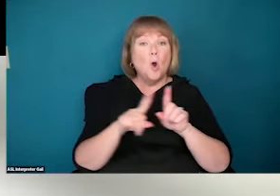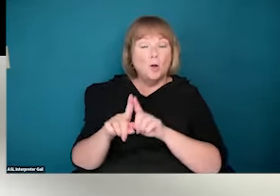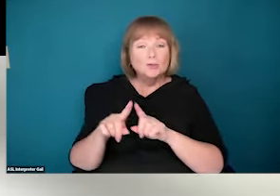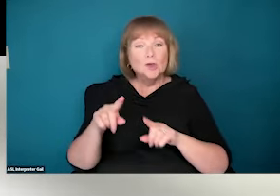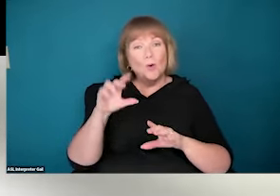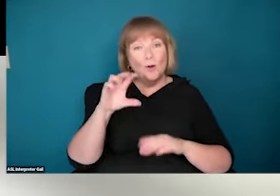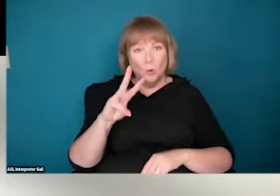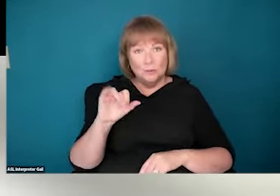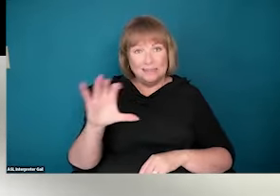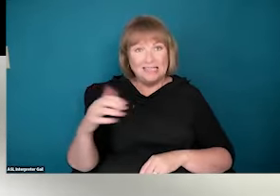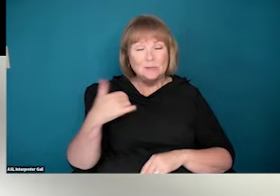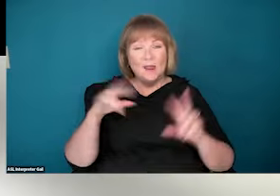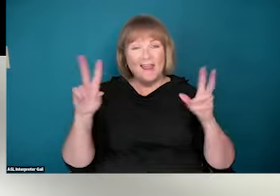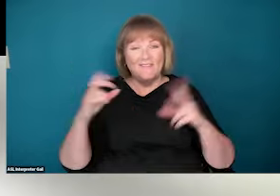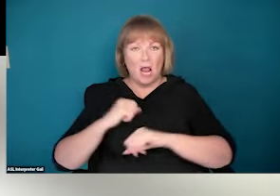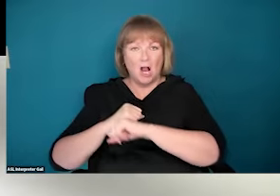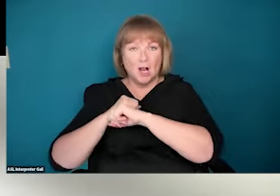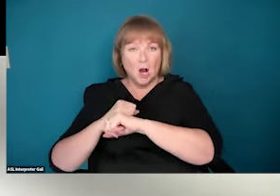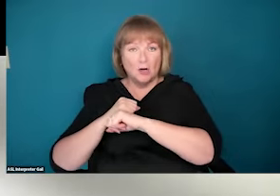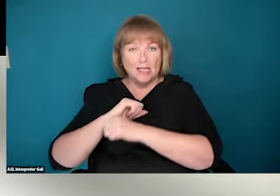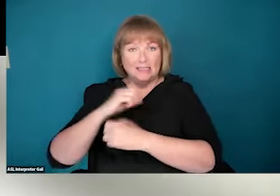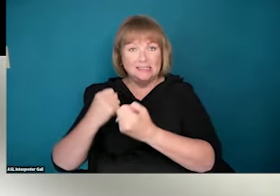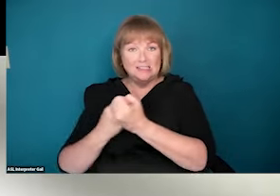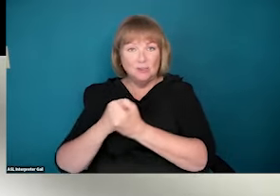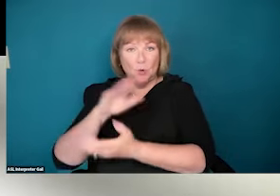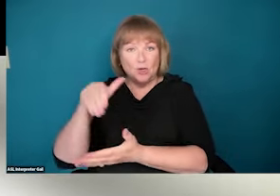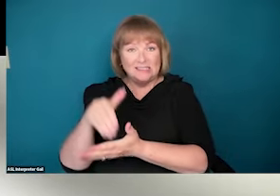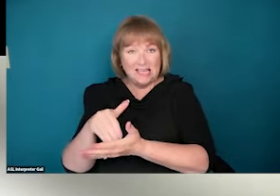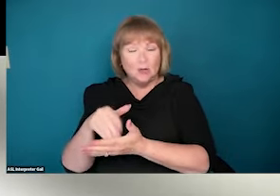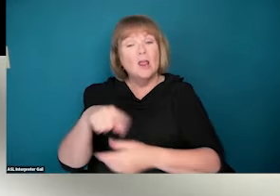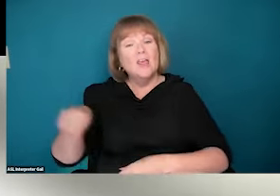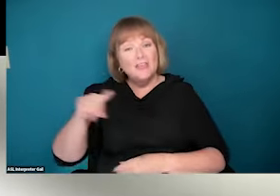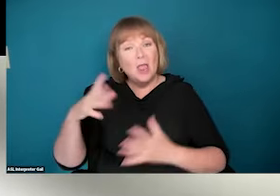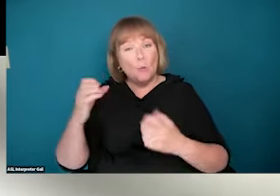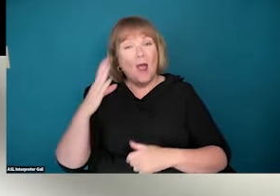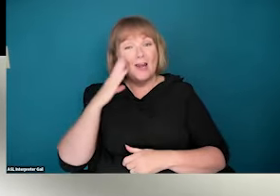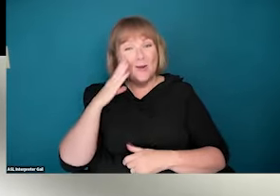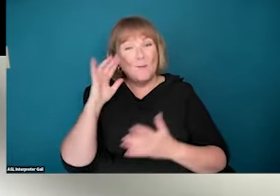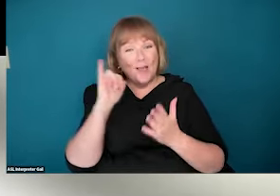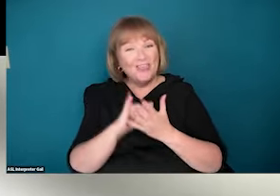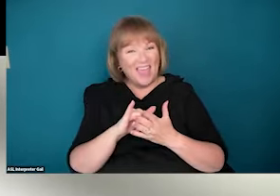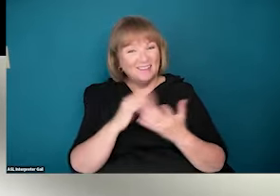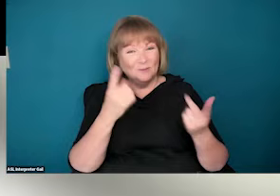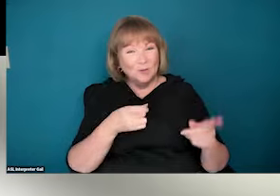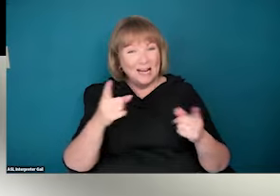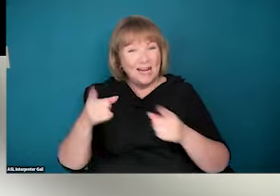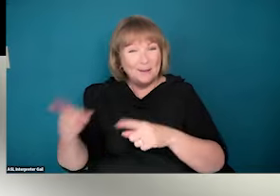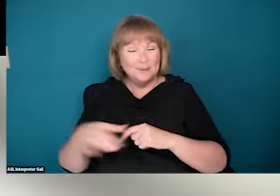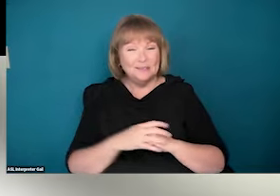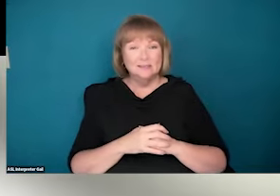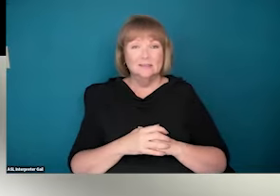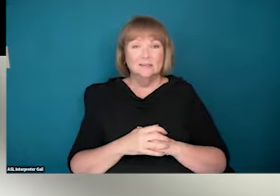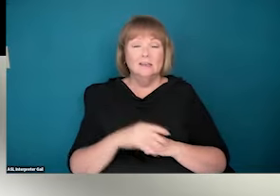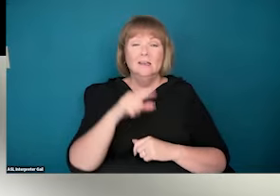Una de las cosas que yo diría, nosotros tenemos una gema en nuestro estado que se llama el Centro de Apoyo